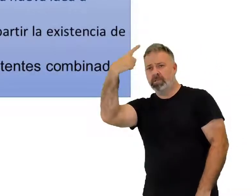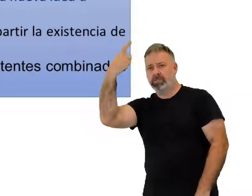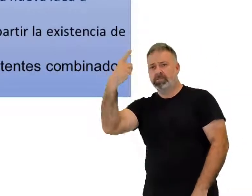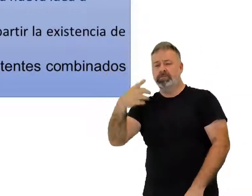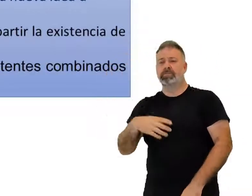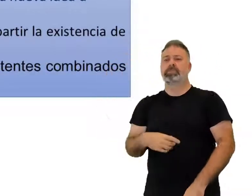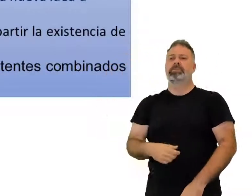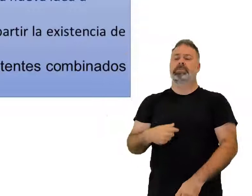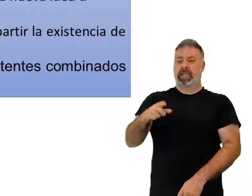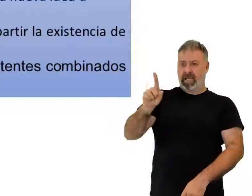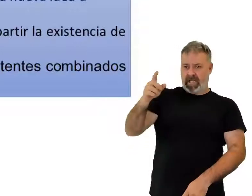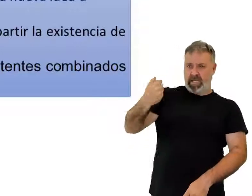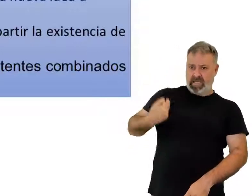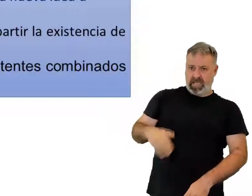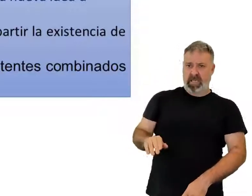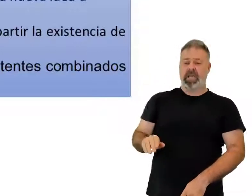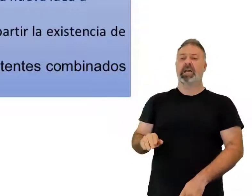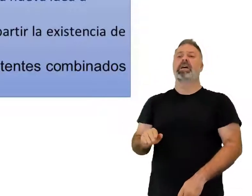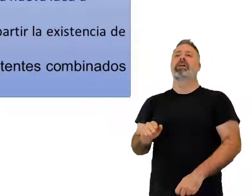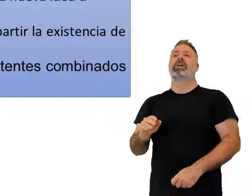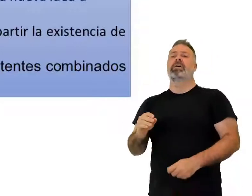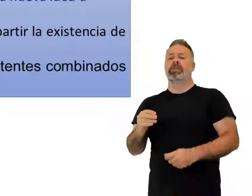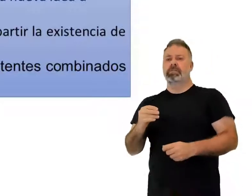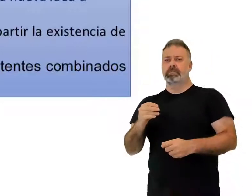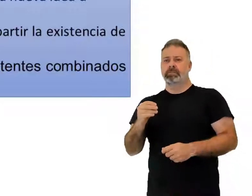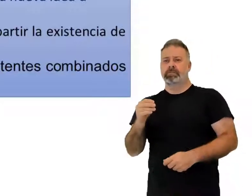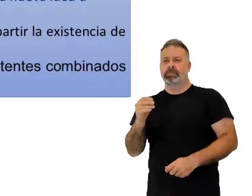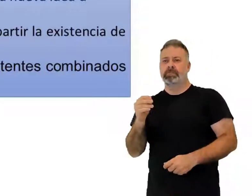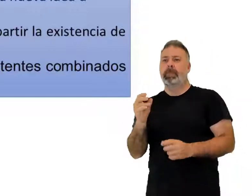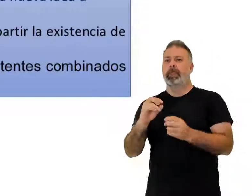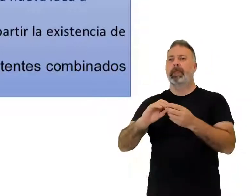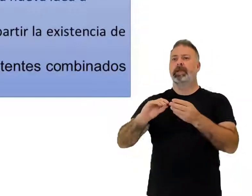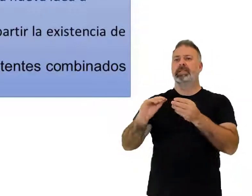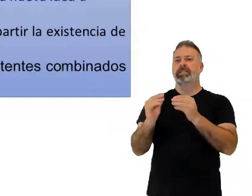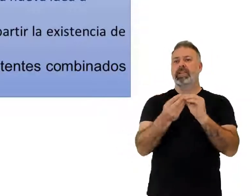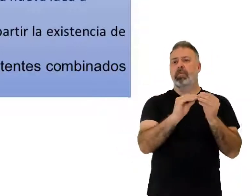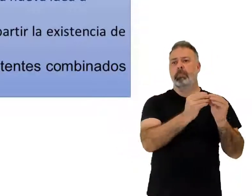existentes se combinan en una forma